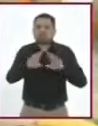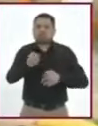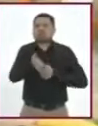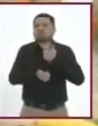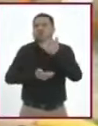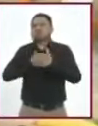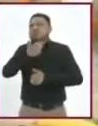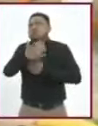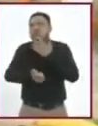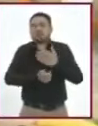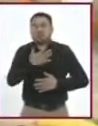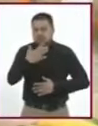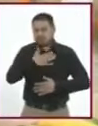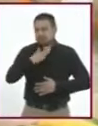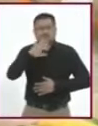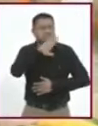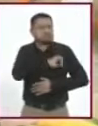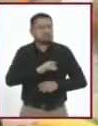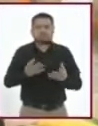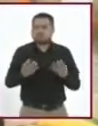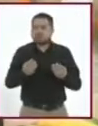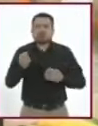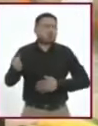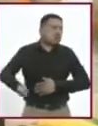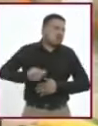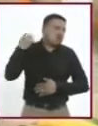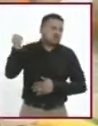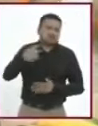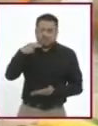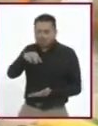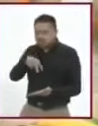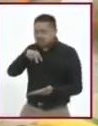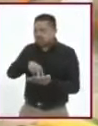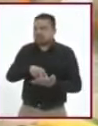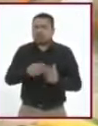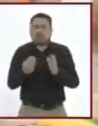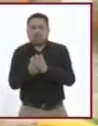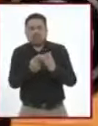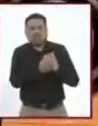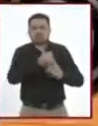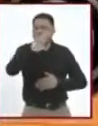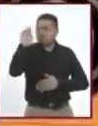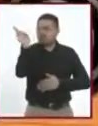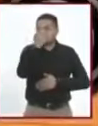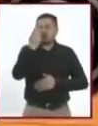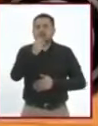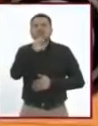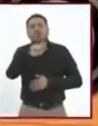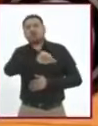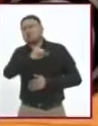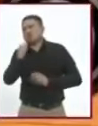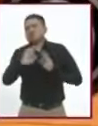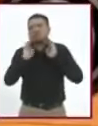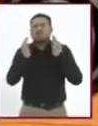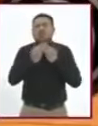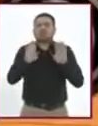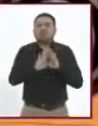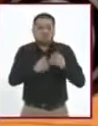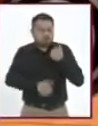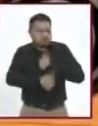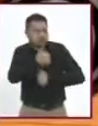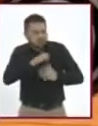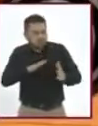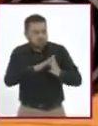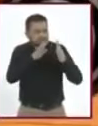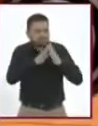oral. A mí me gustaba mucho dar conferencias y clases en las universidades. Pero también hay otras formas, como los debates o las